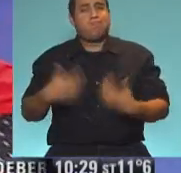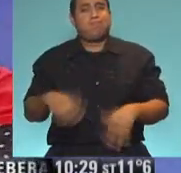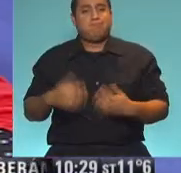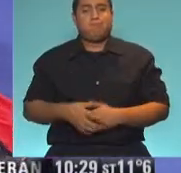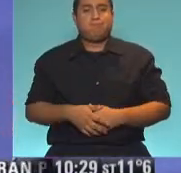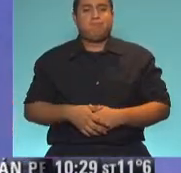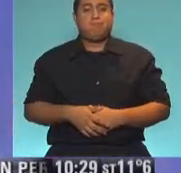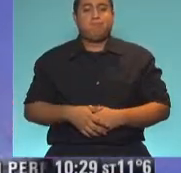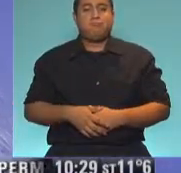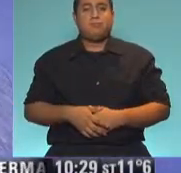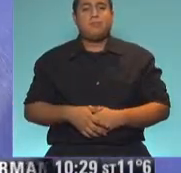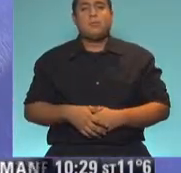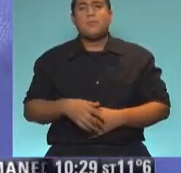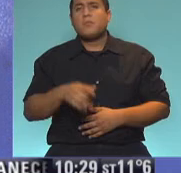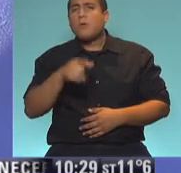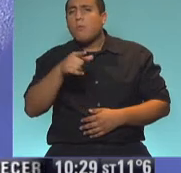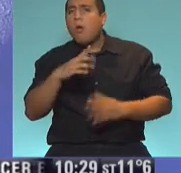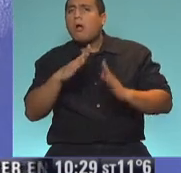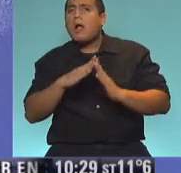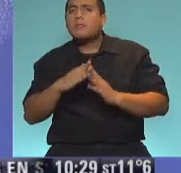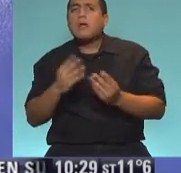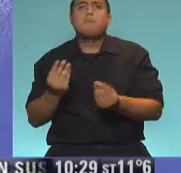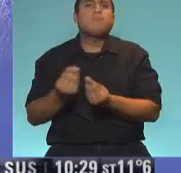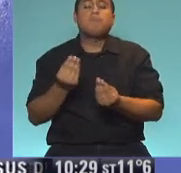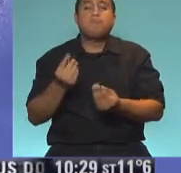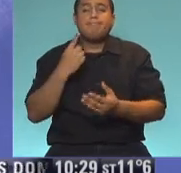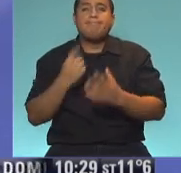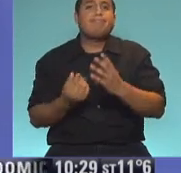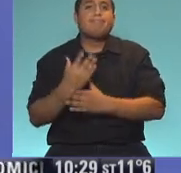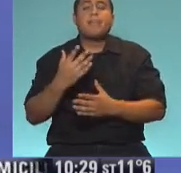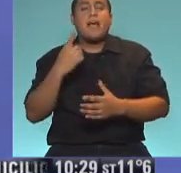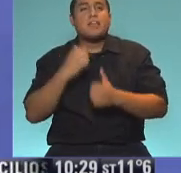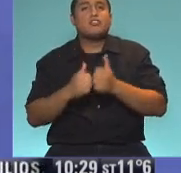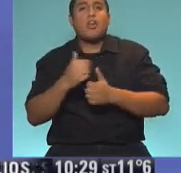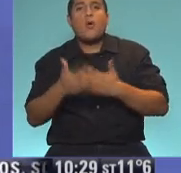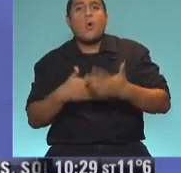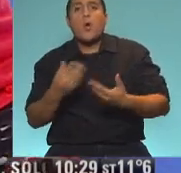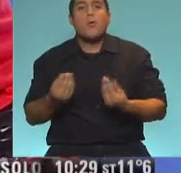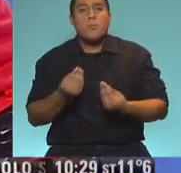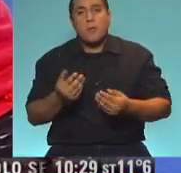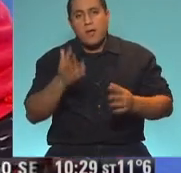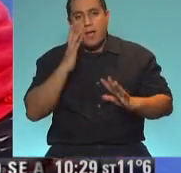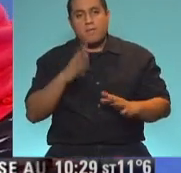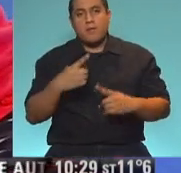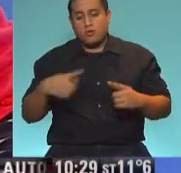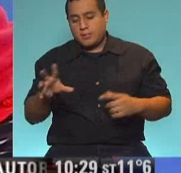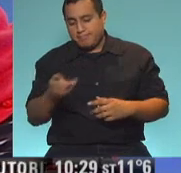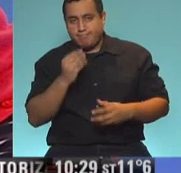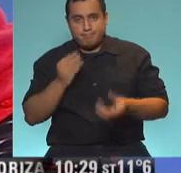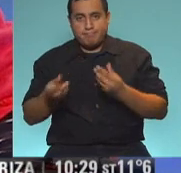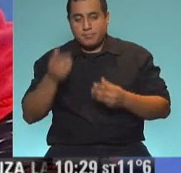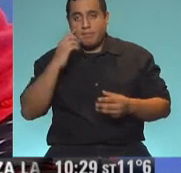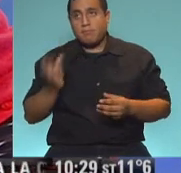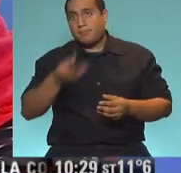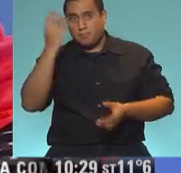ver, ¿qué tienen en sus casas también para jugar e inventar historias? A ver, ¿qué consiguieron? A ver, a ver. ¿Vamos sacando lo que conseguimos? Dale. ¿Vamos sacando